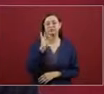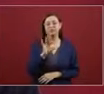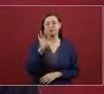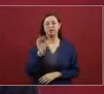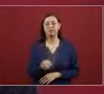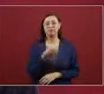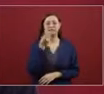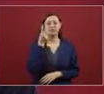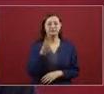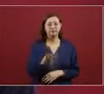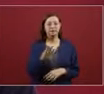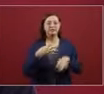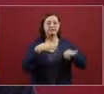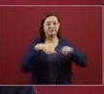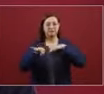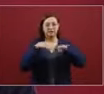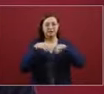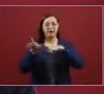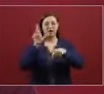269,143 puestos de trabajo.